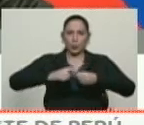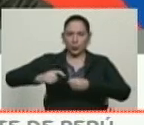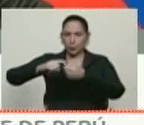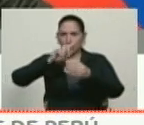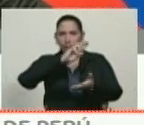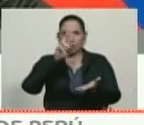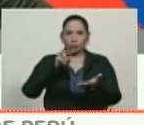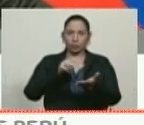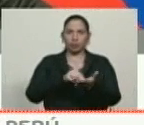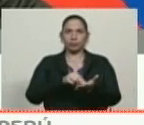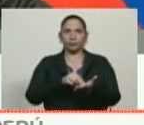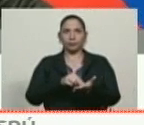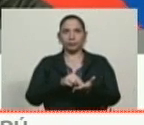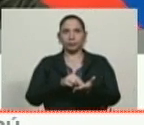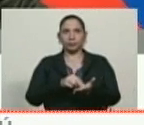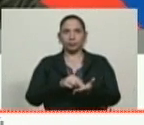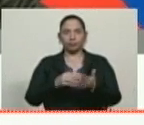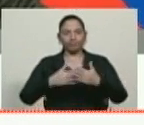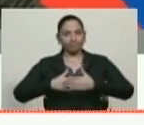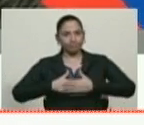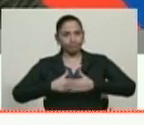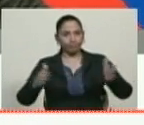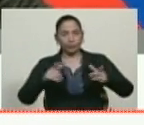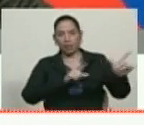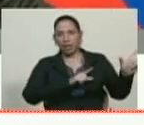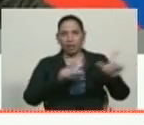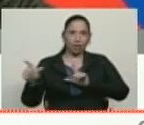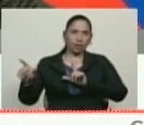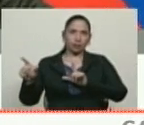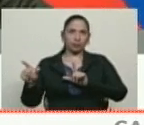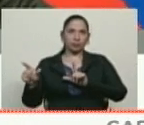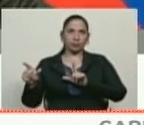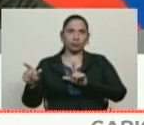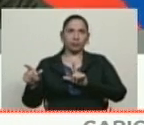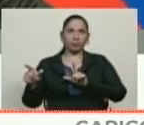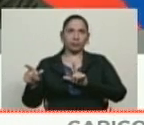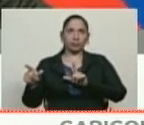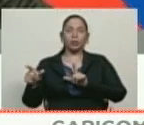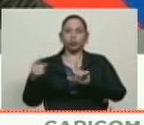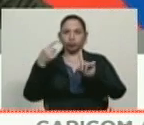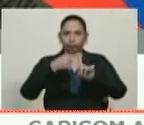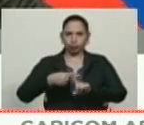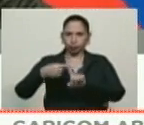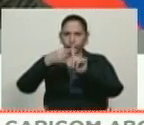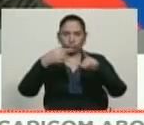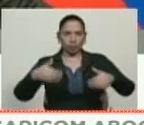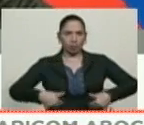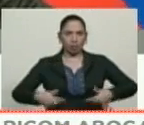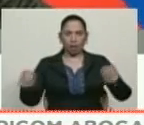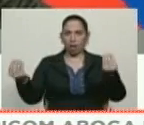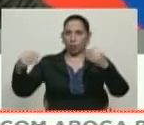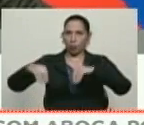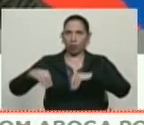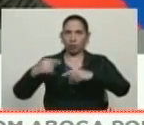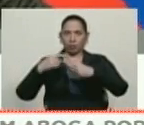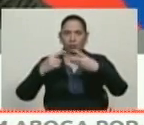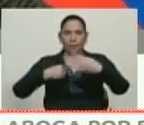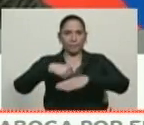nacional y estamos listos de sumarnos a estos esfuerzos con el acuerdo de principales